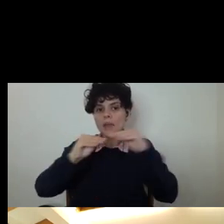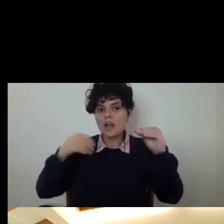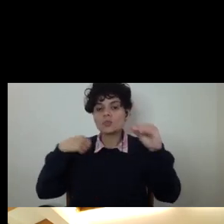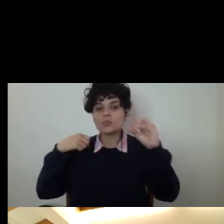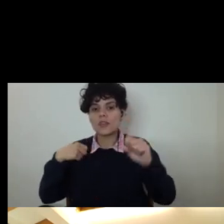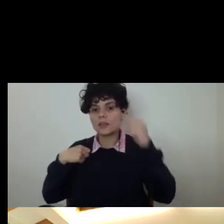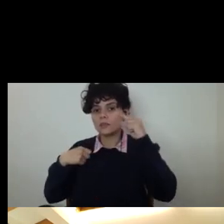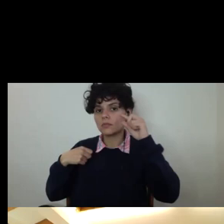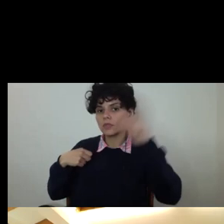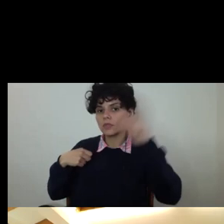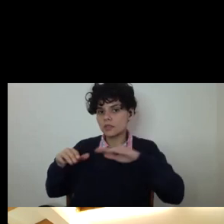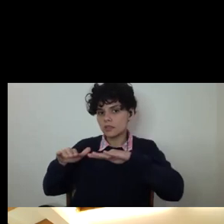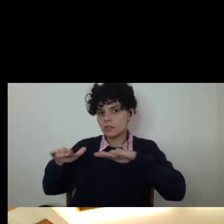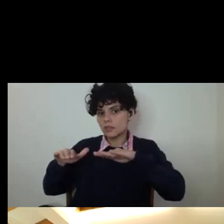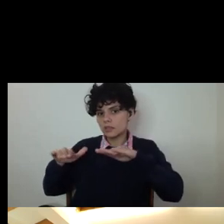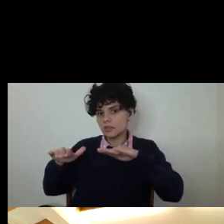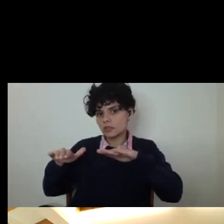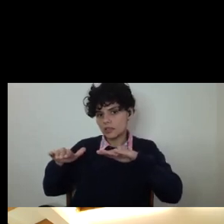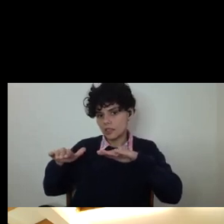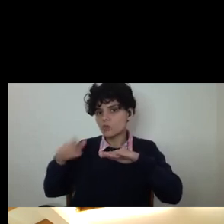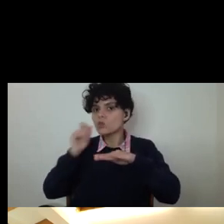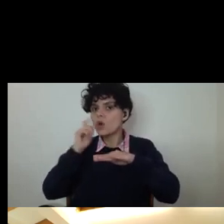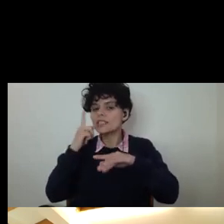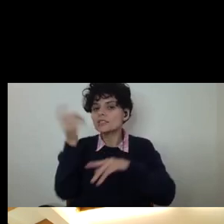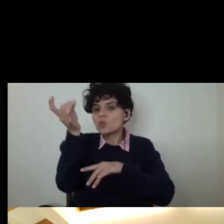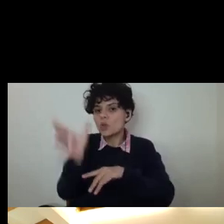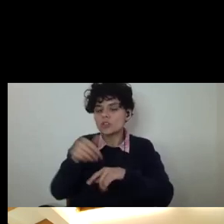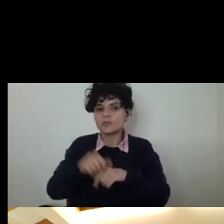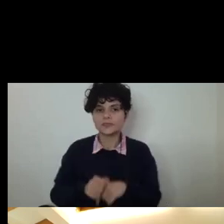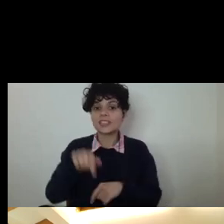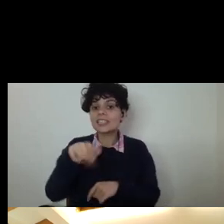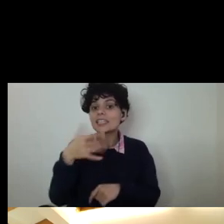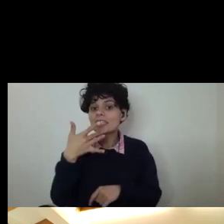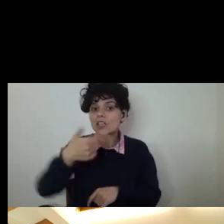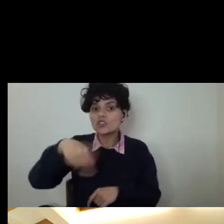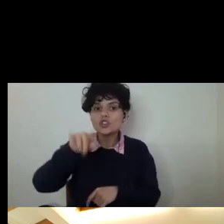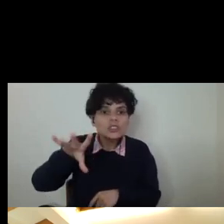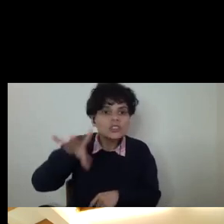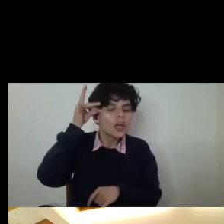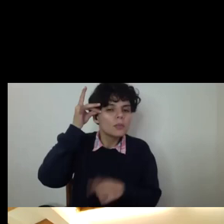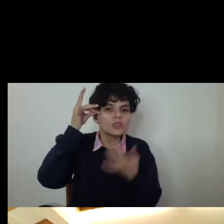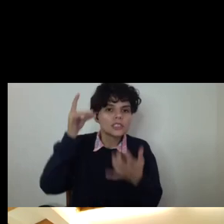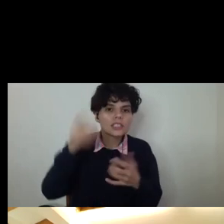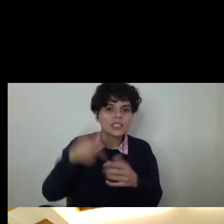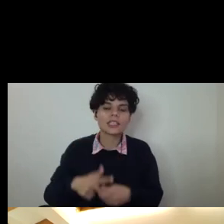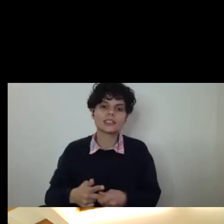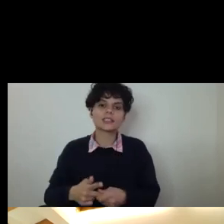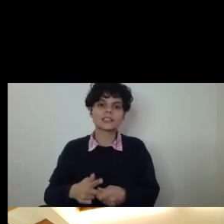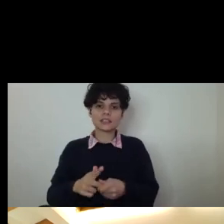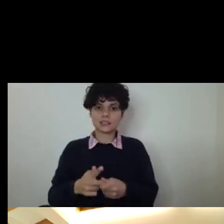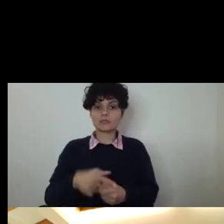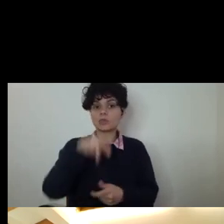actividad del canal único. Y lo que encontramos es que si incorporábamos un canal